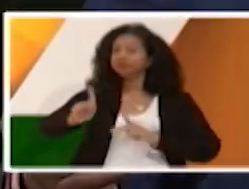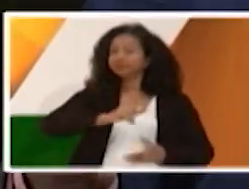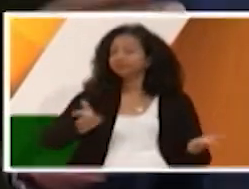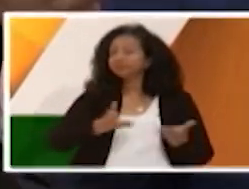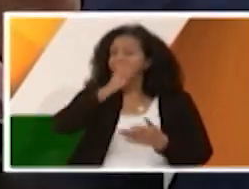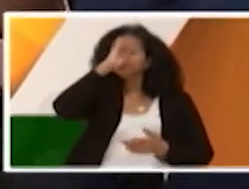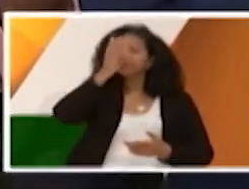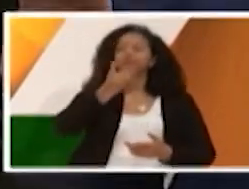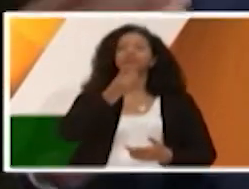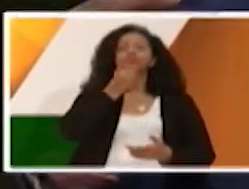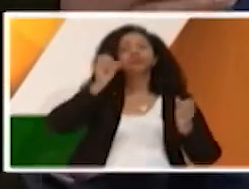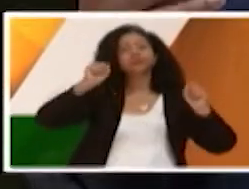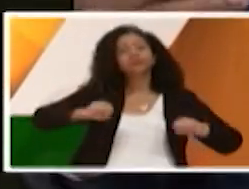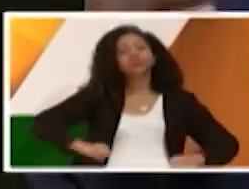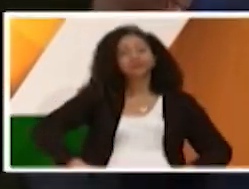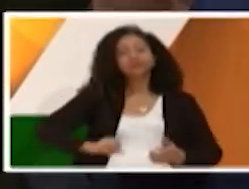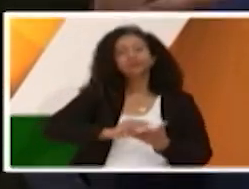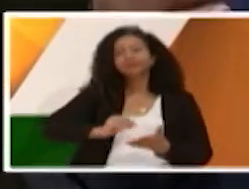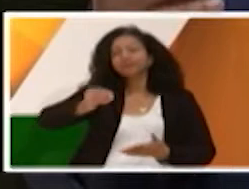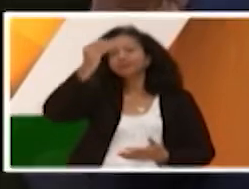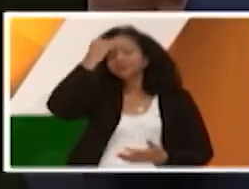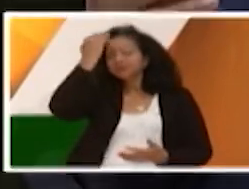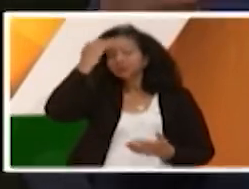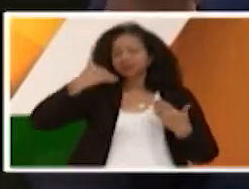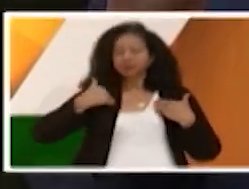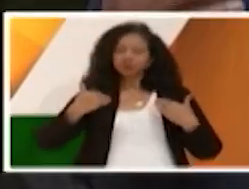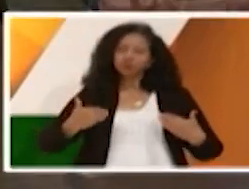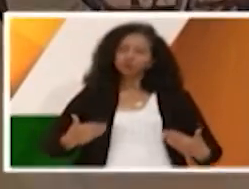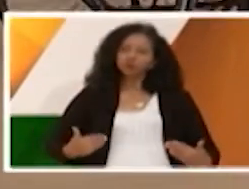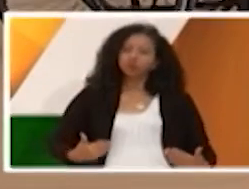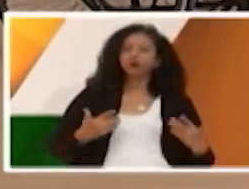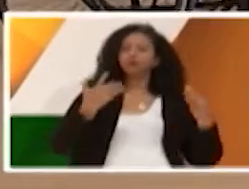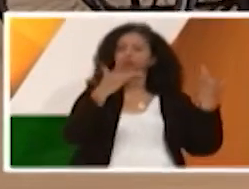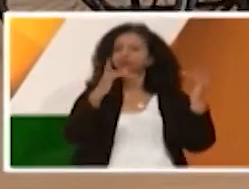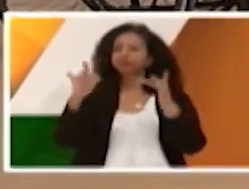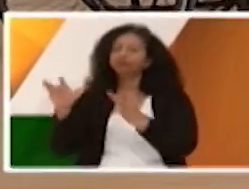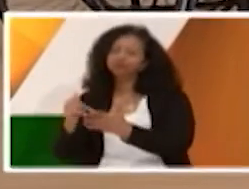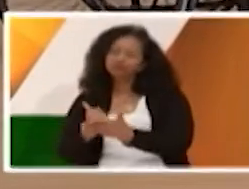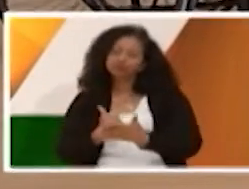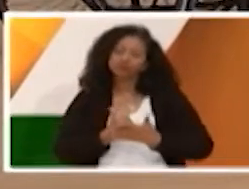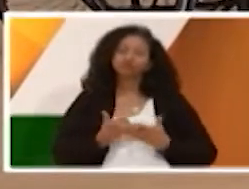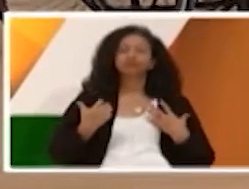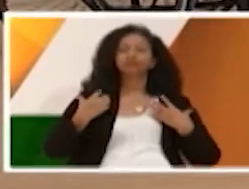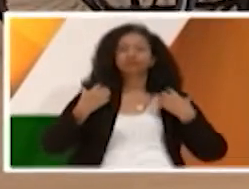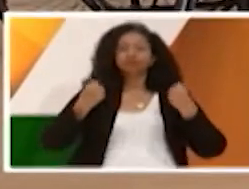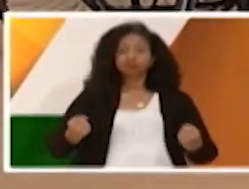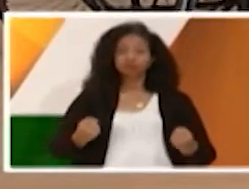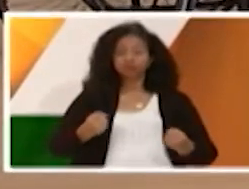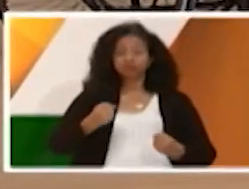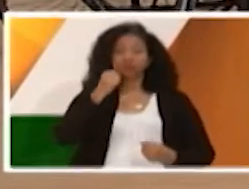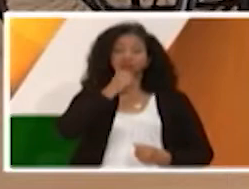de aprender la bondad de la actividad física, el deporte y la recreación. Cuando tengamos niños y niñas